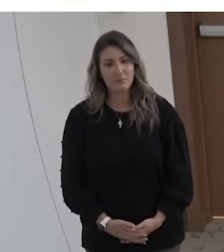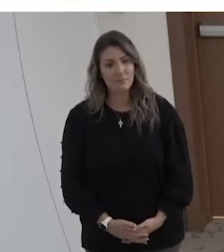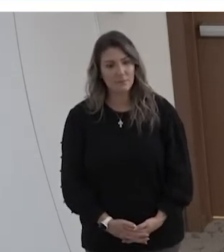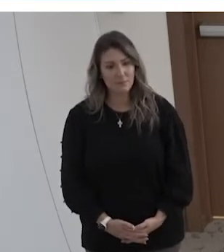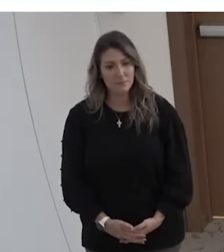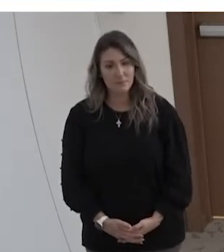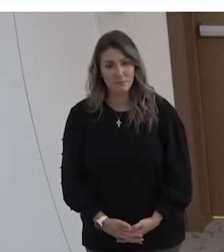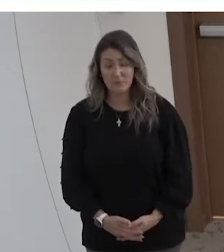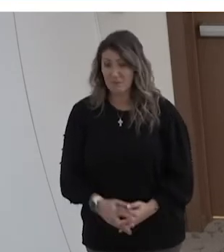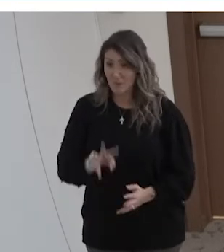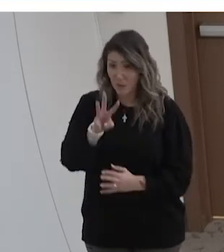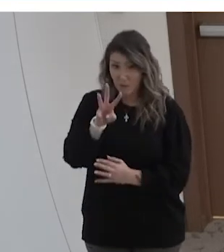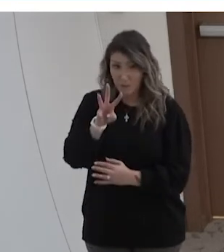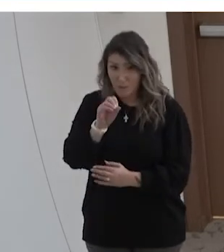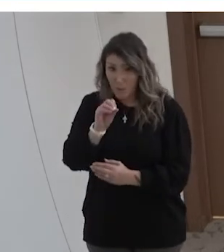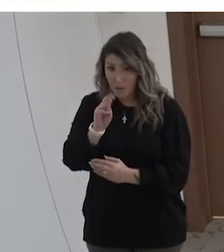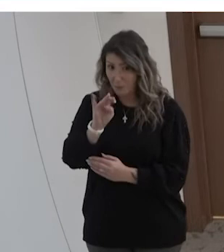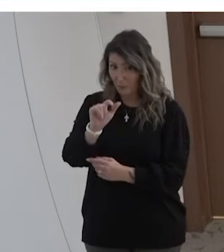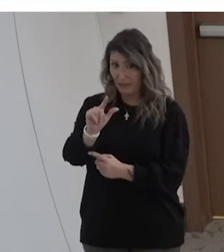40 million?